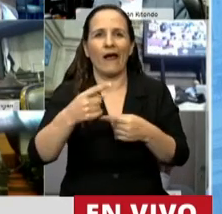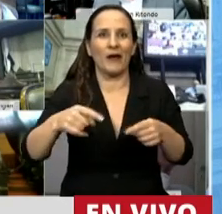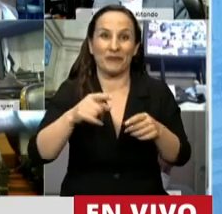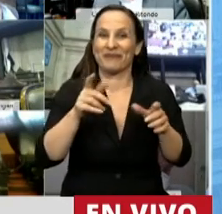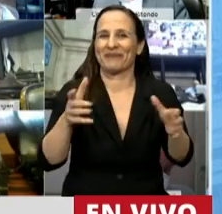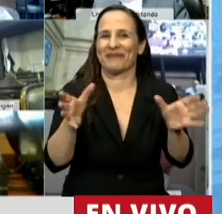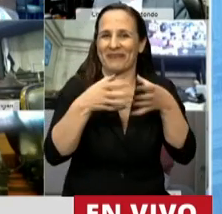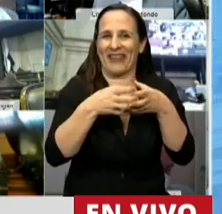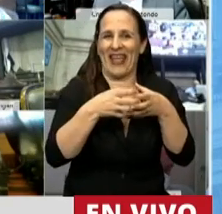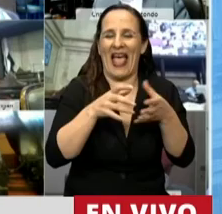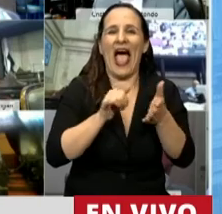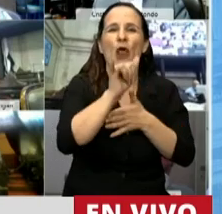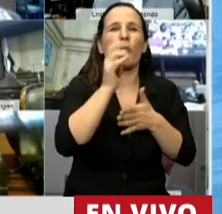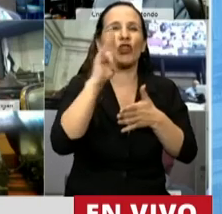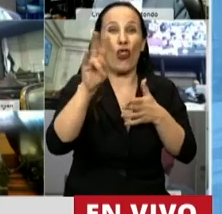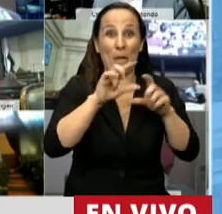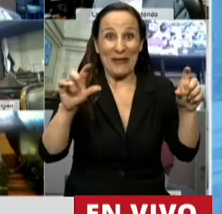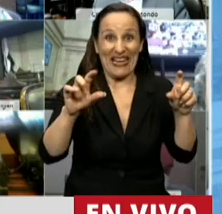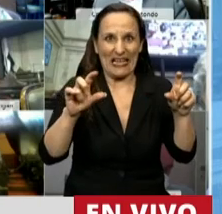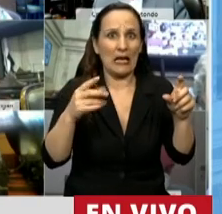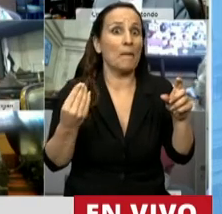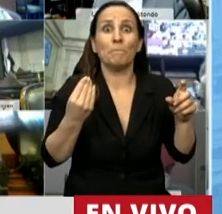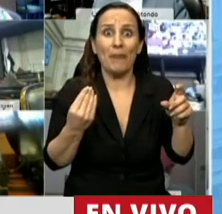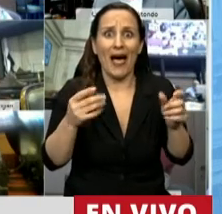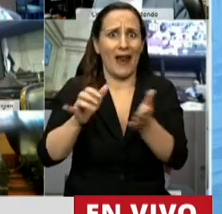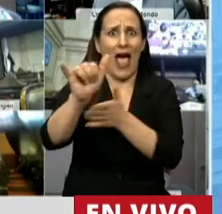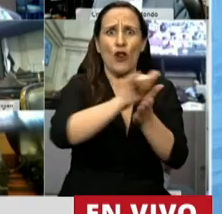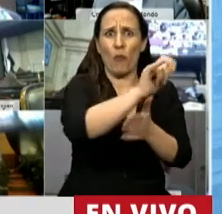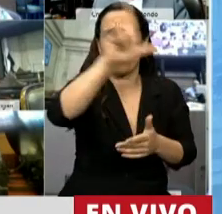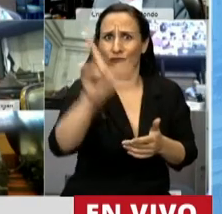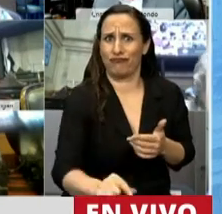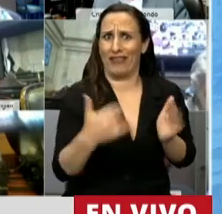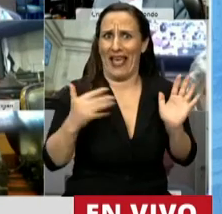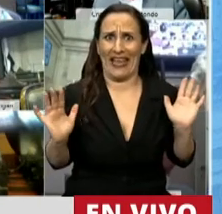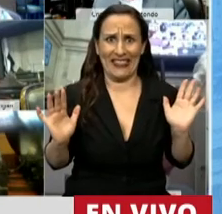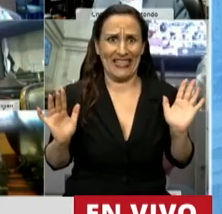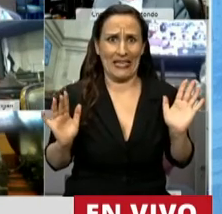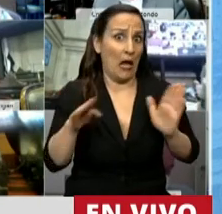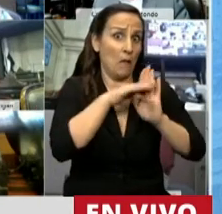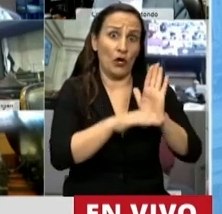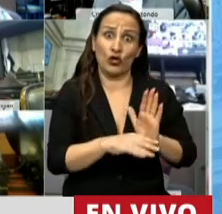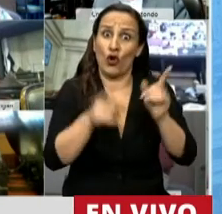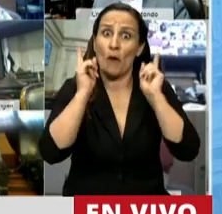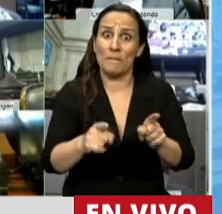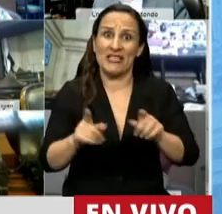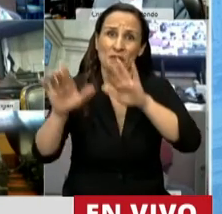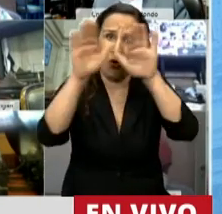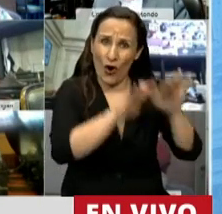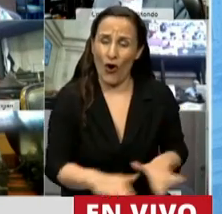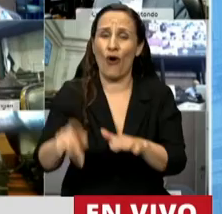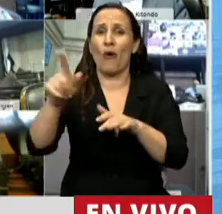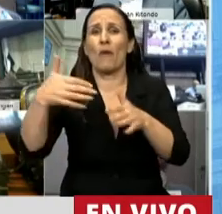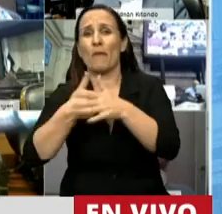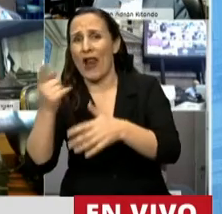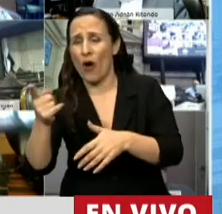del aeropuerto 2000, es para todos los aeropuertos de la Argentina y aplica el mismo protocolo para Palomar,